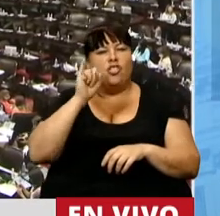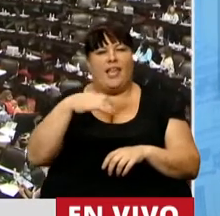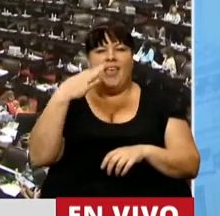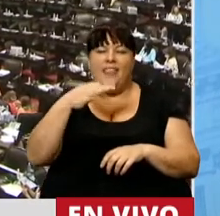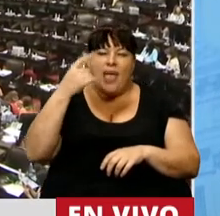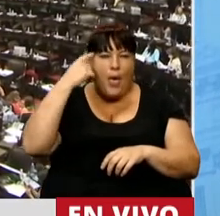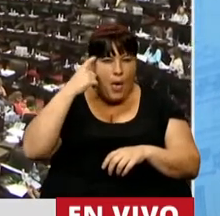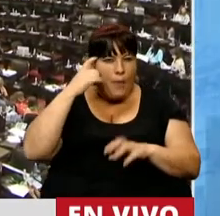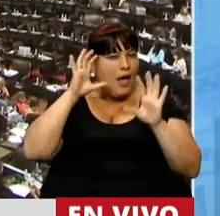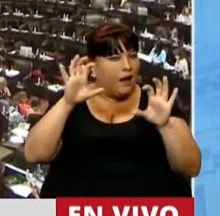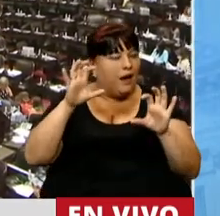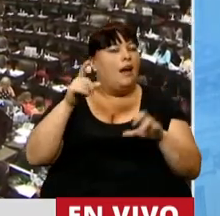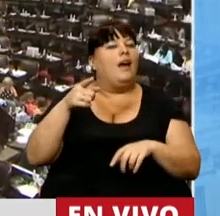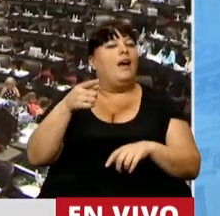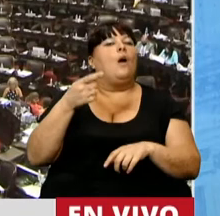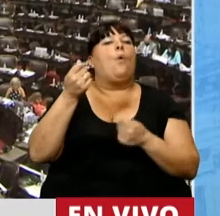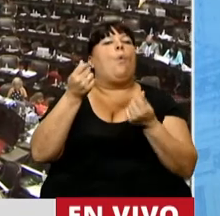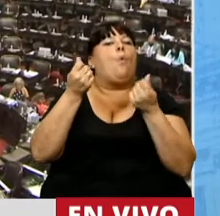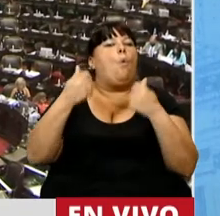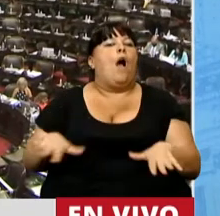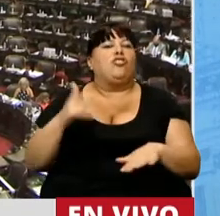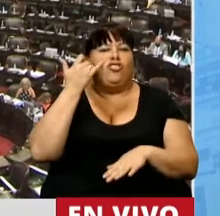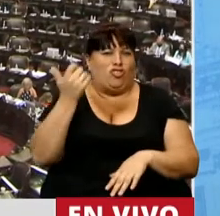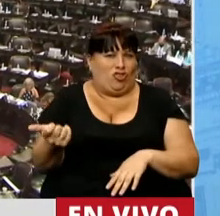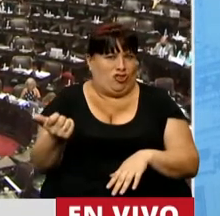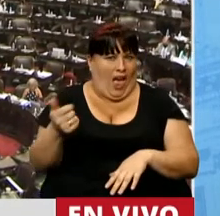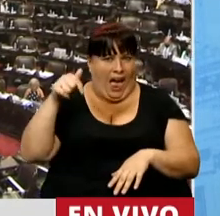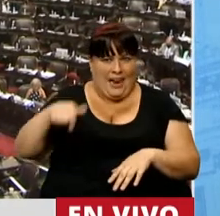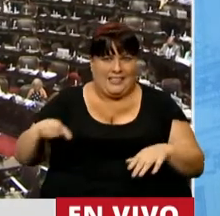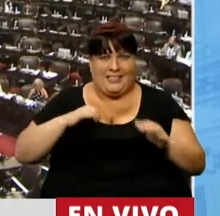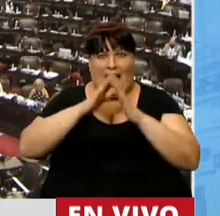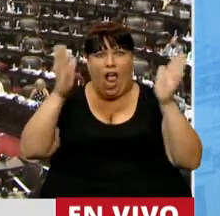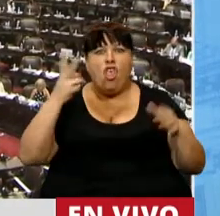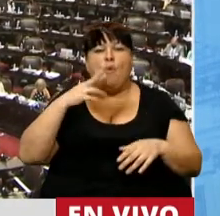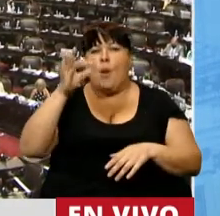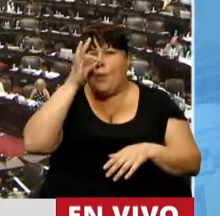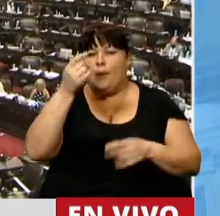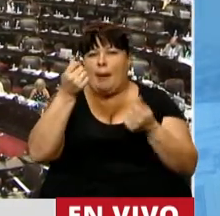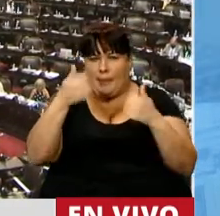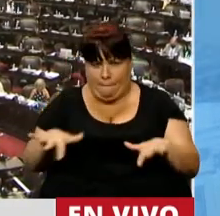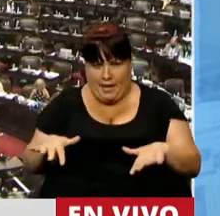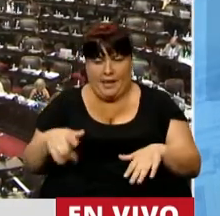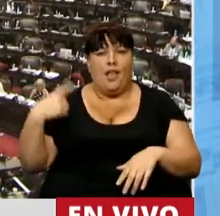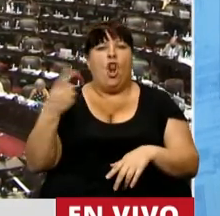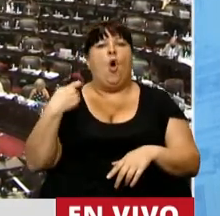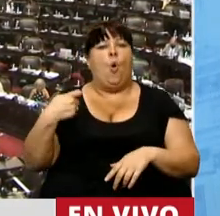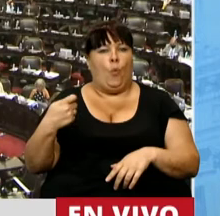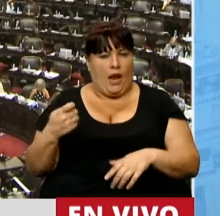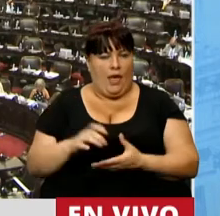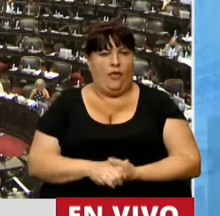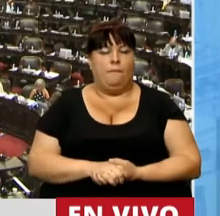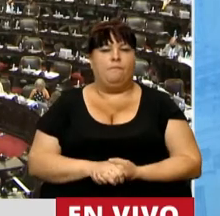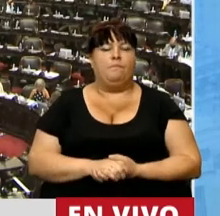presente cuánto han perdido ya en este año 2020 nuestros jubilados es